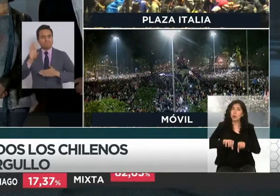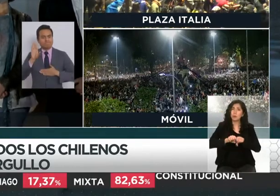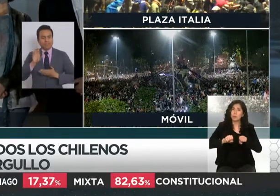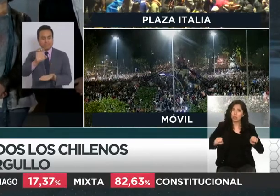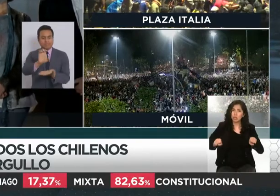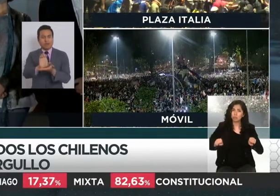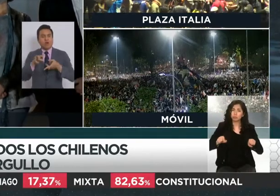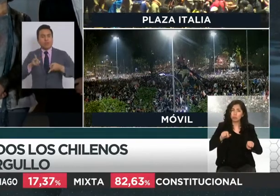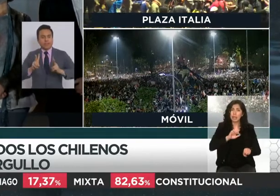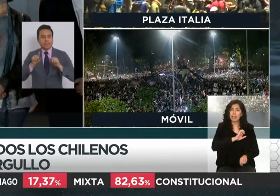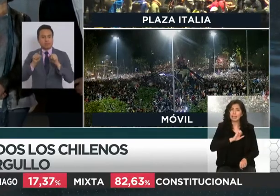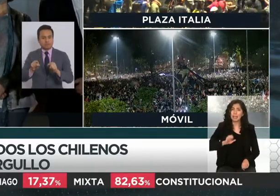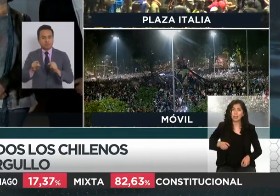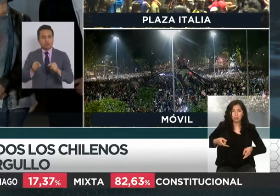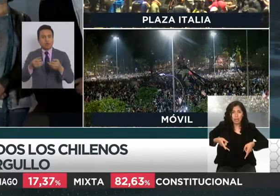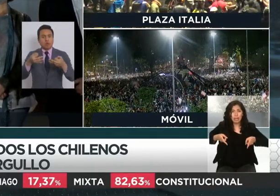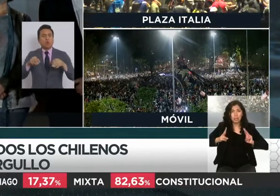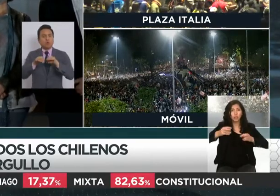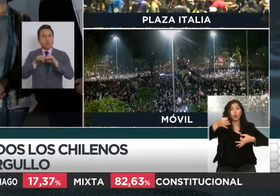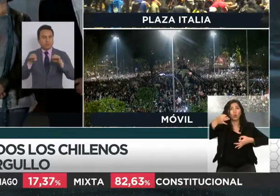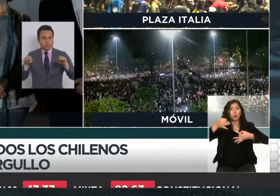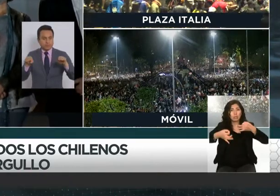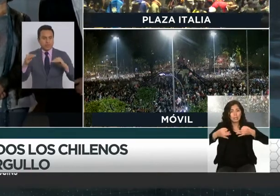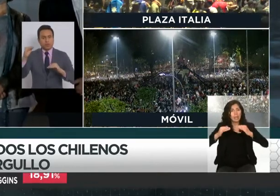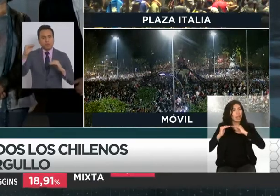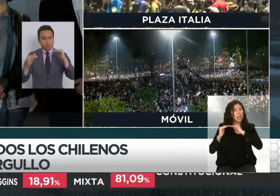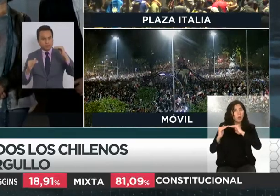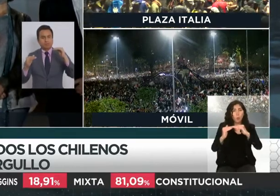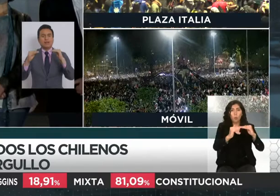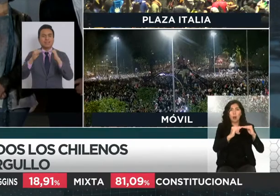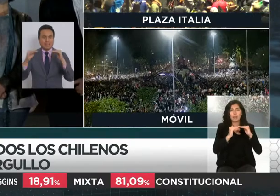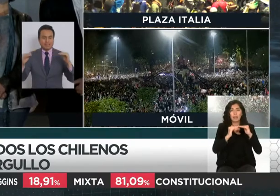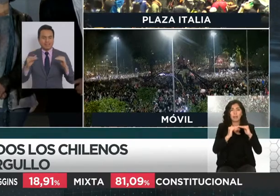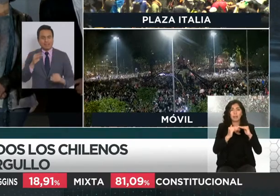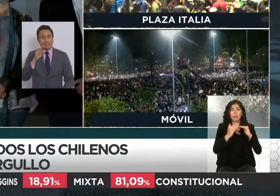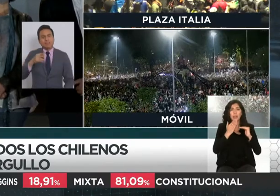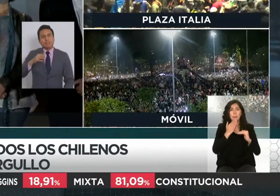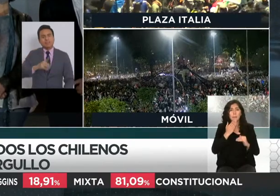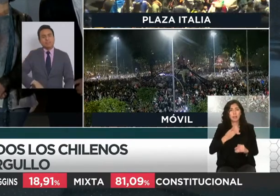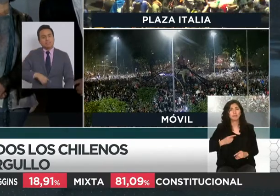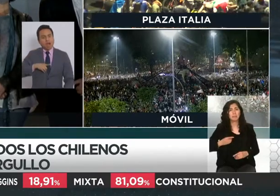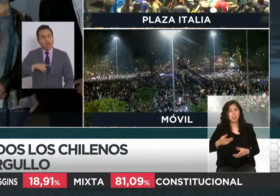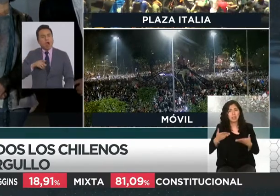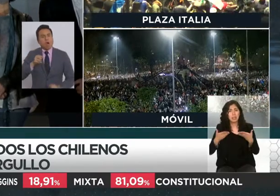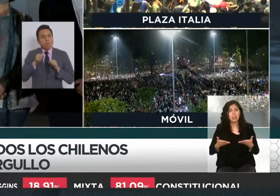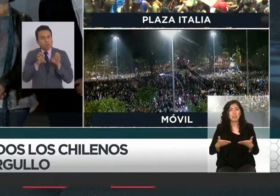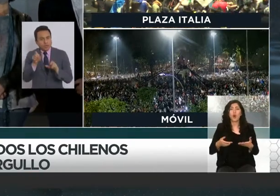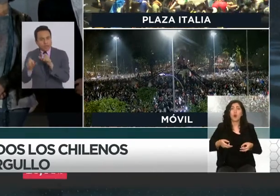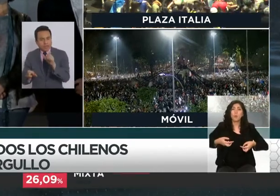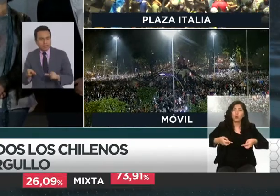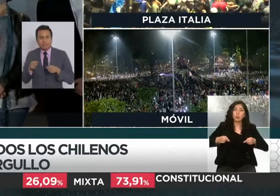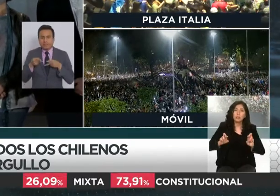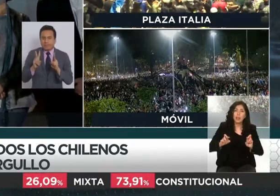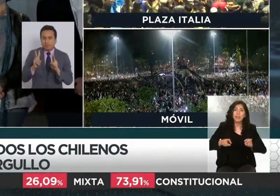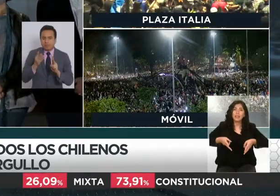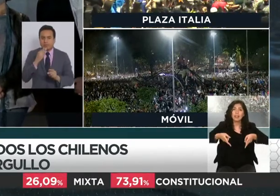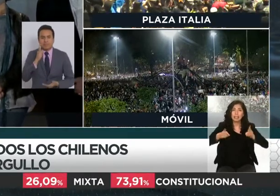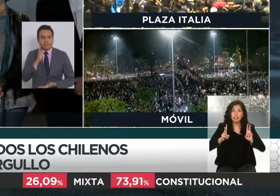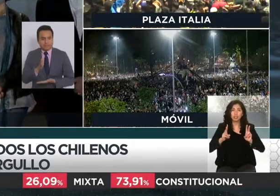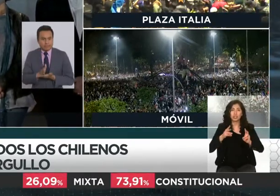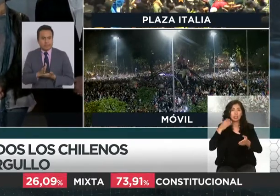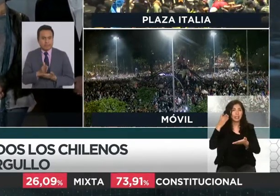Estado de Derecho, la justicia y la igualdad, de dignidad, de oportunidades, de derechos y